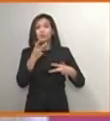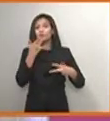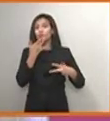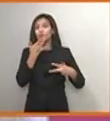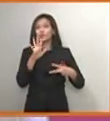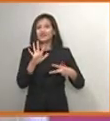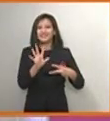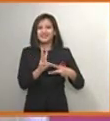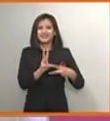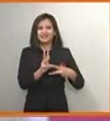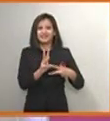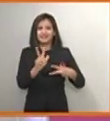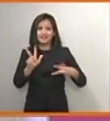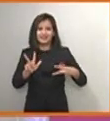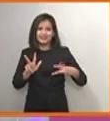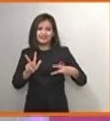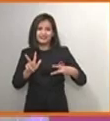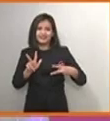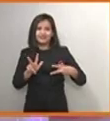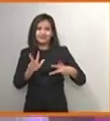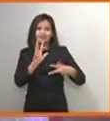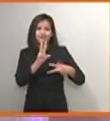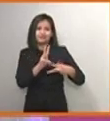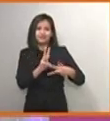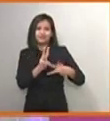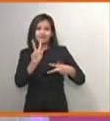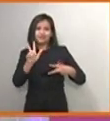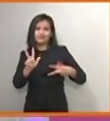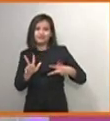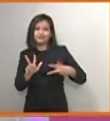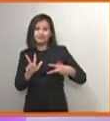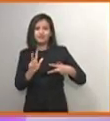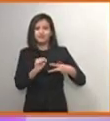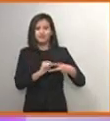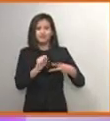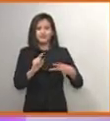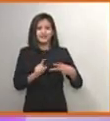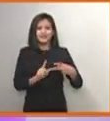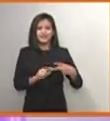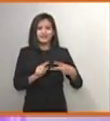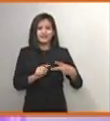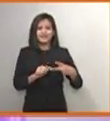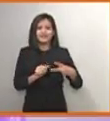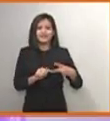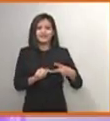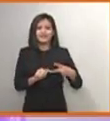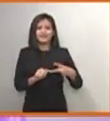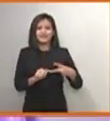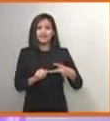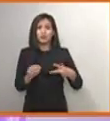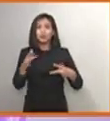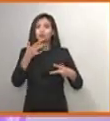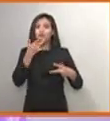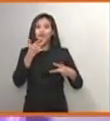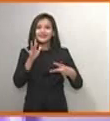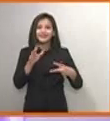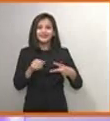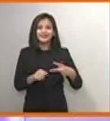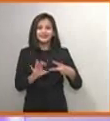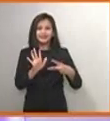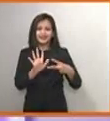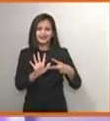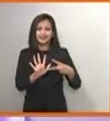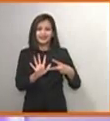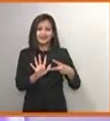suerte, porque este es el 3. Primer número ganador es el 63. Segundo número ganador, su primer dígito, suerte, porque este es el